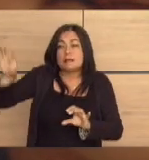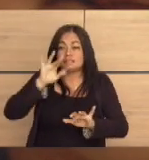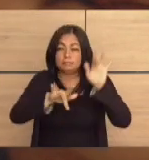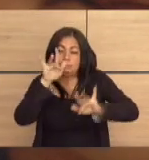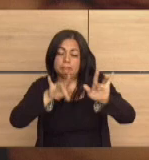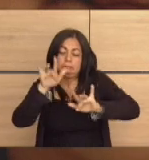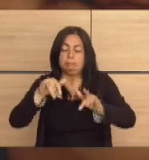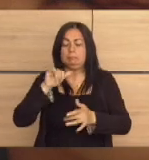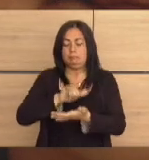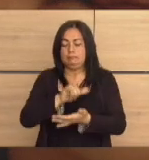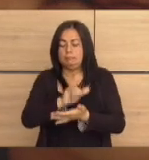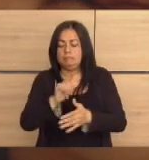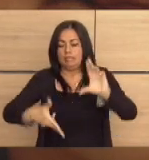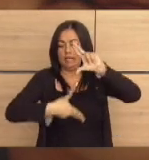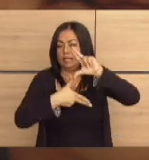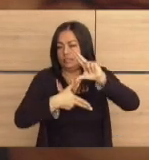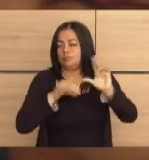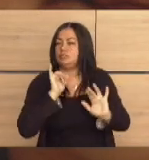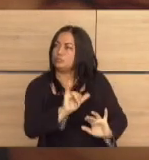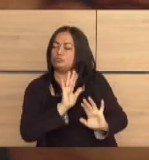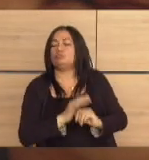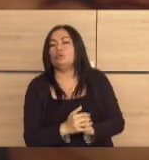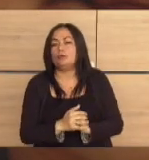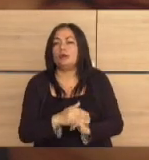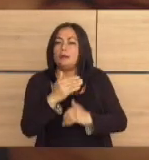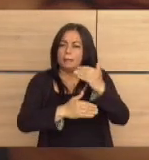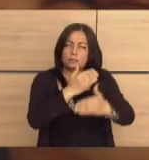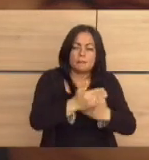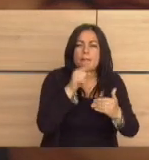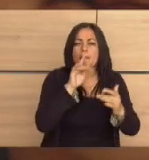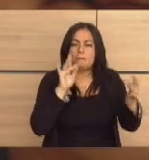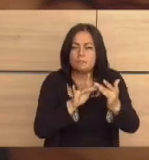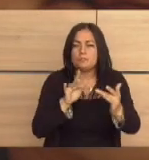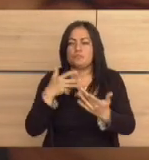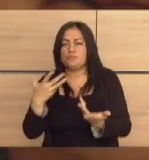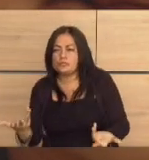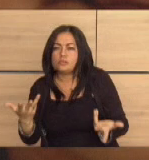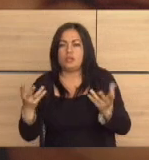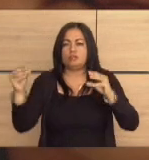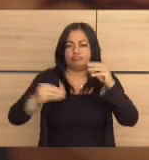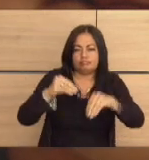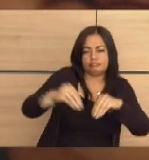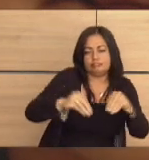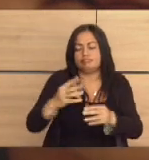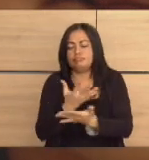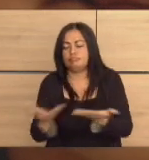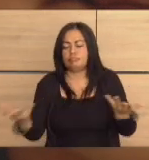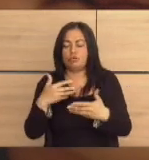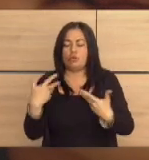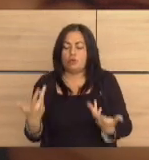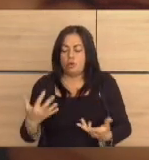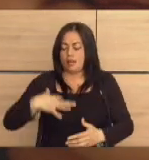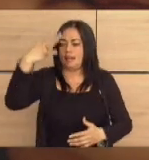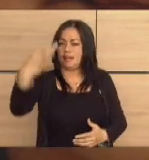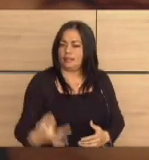participantes, dentro de los países latinoamericanos, en todas estas percepciones, concepciones, principios alrededor de la ética y